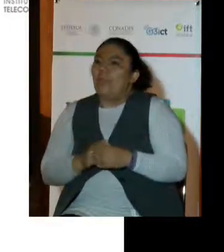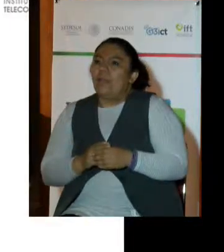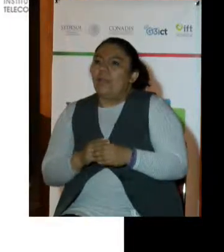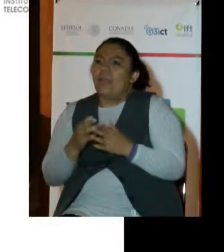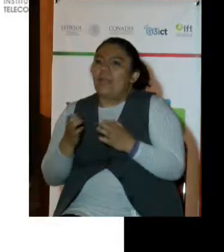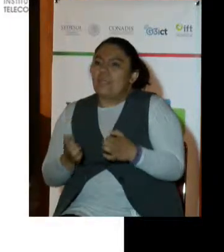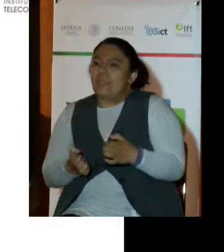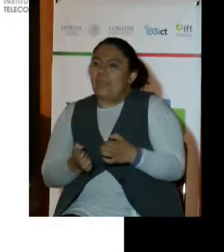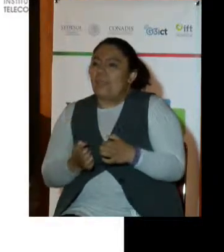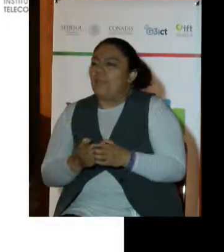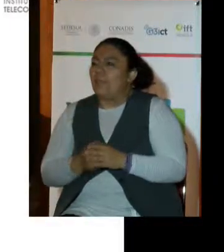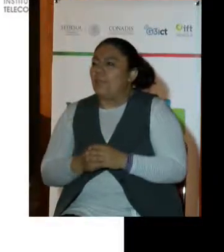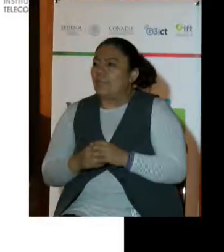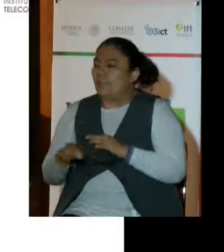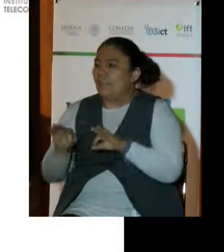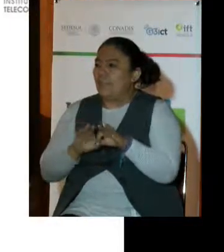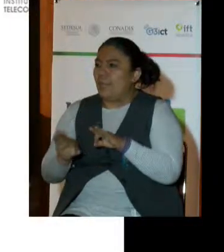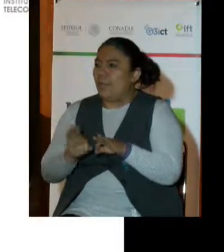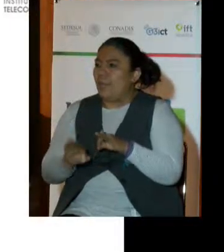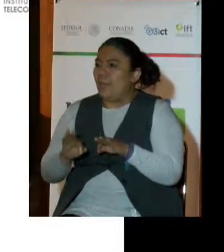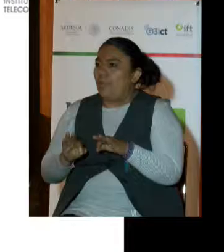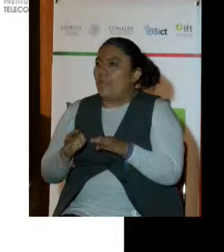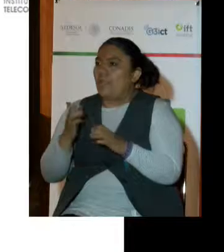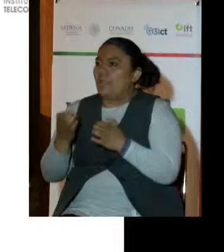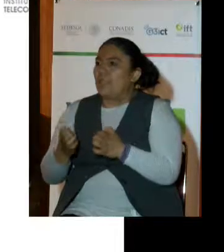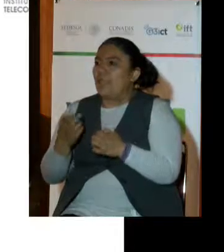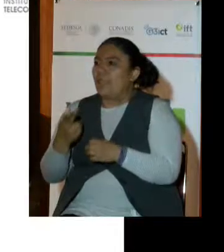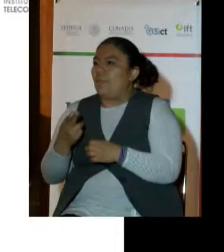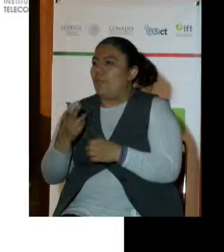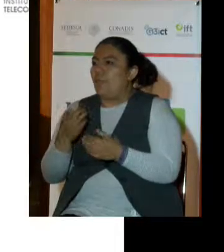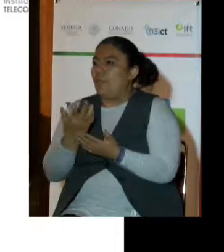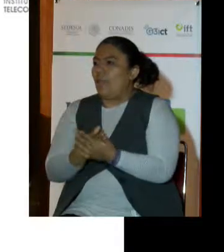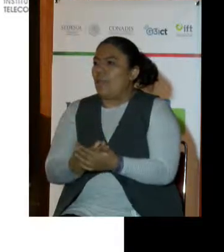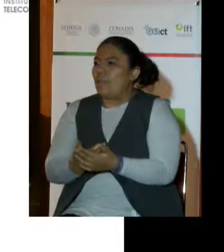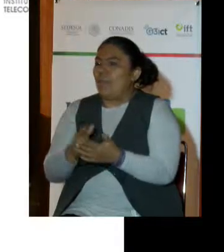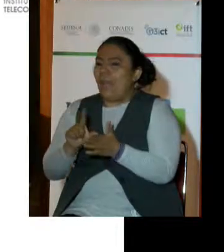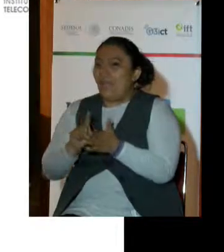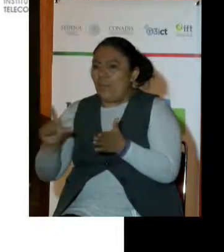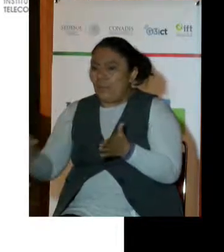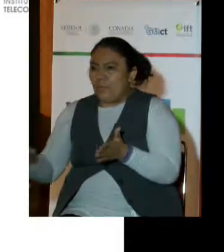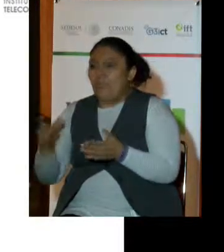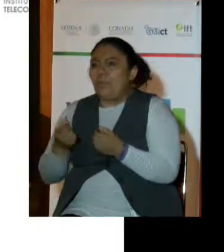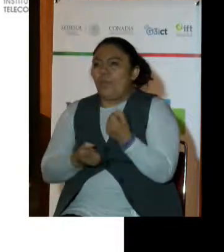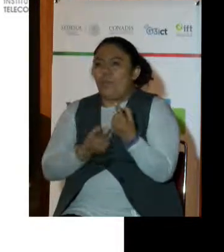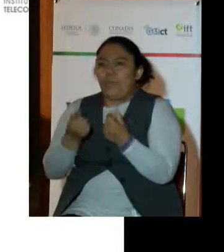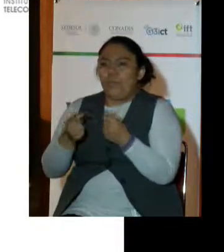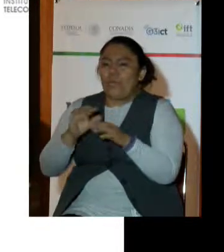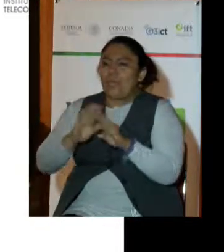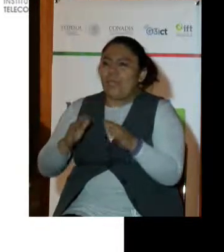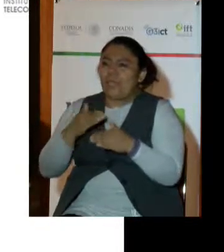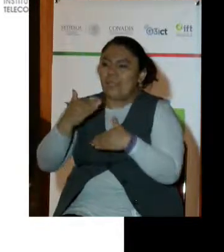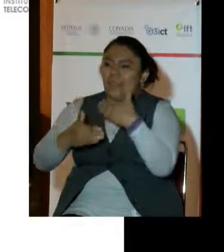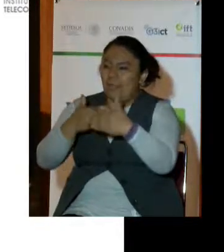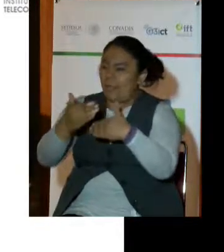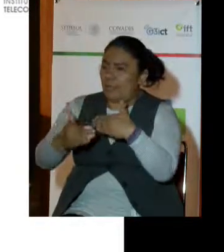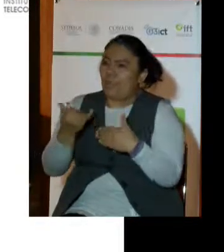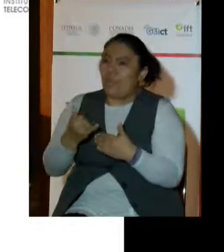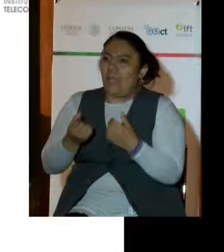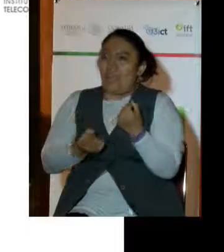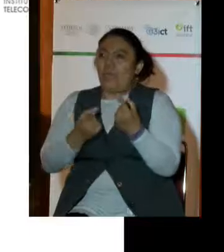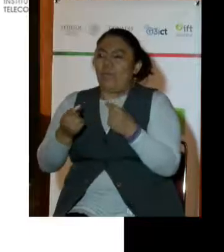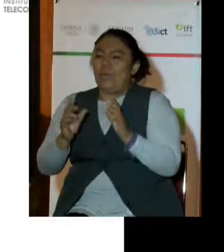están trabajando, están también en espera de los lineamientos. Les digo, algunos ya se adelantaron, y sí vi